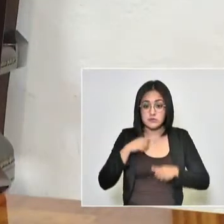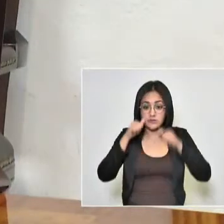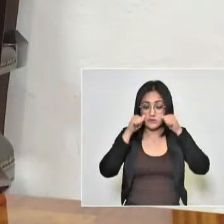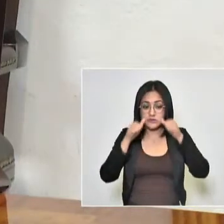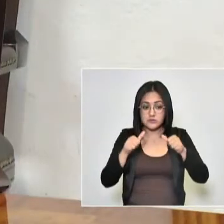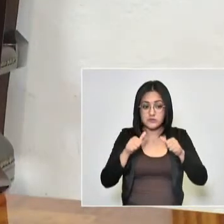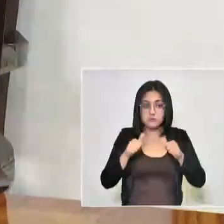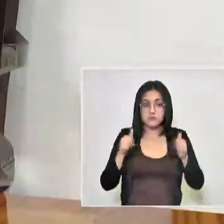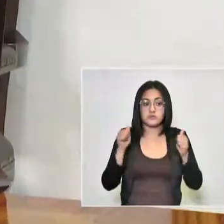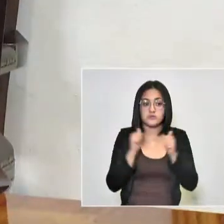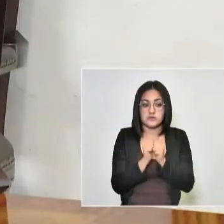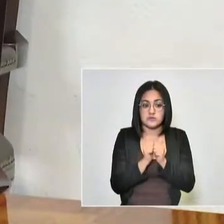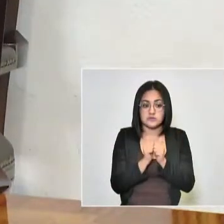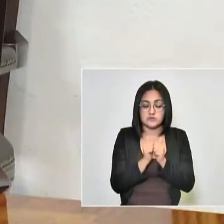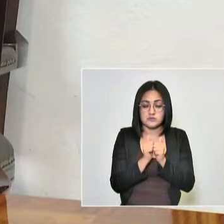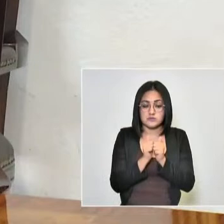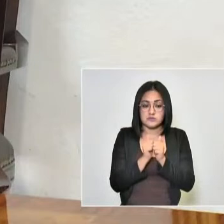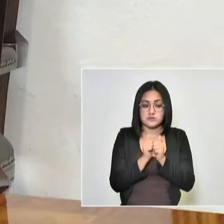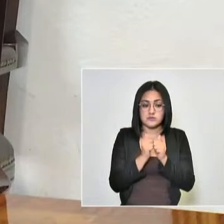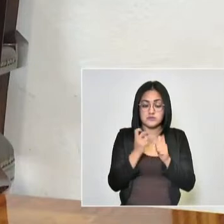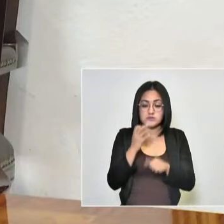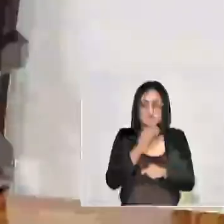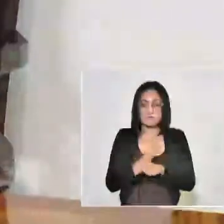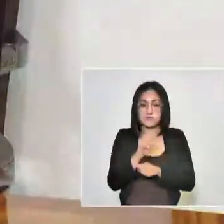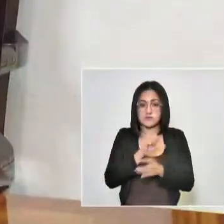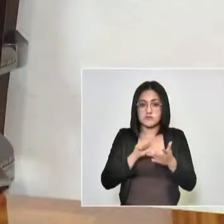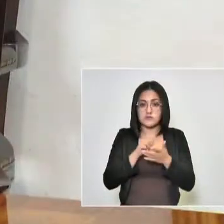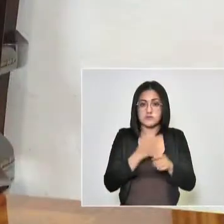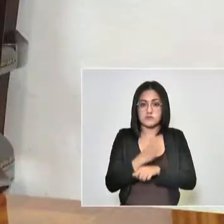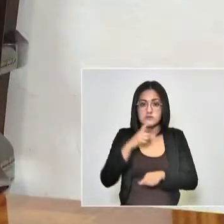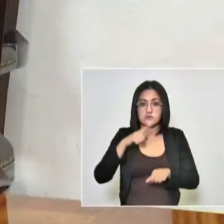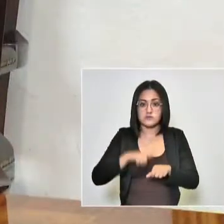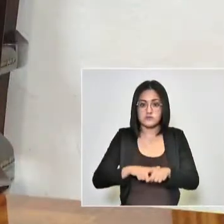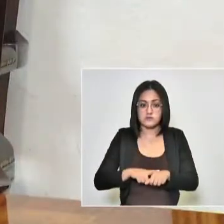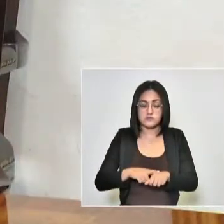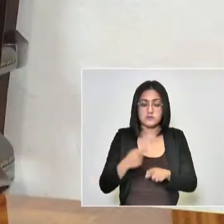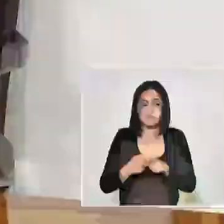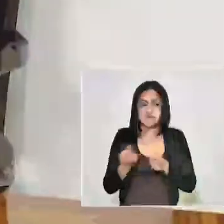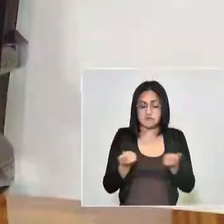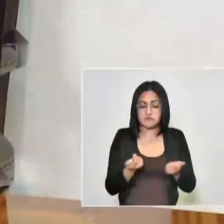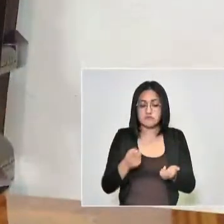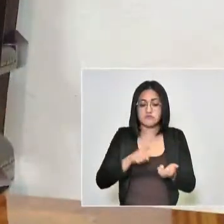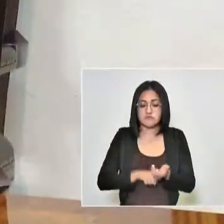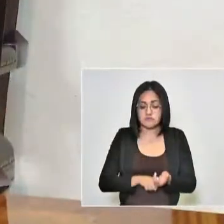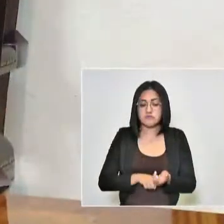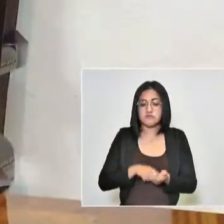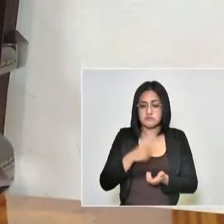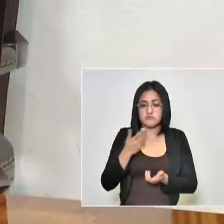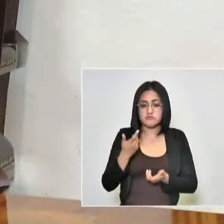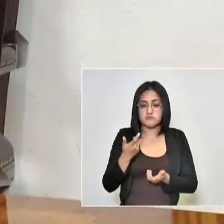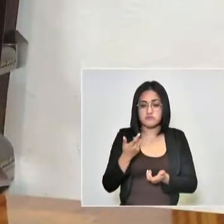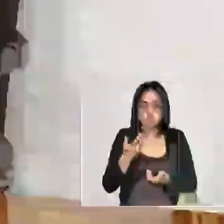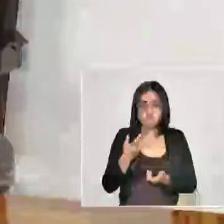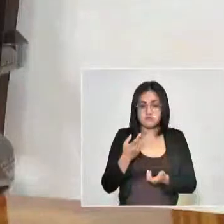atendiendo con este Centro Estatal de Manejo del Fuego, ese es el